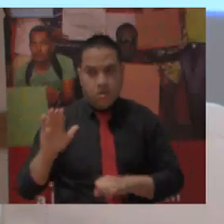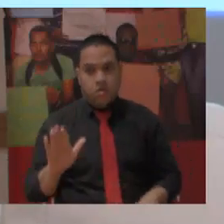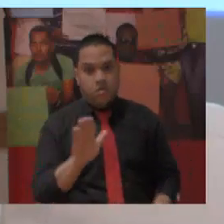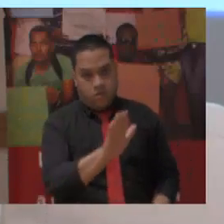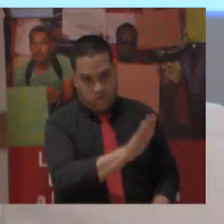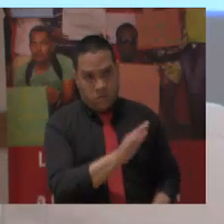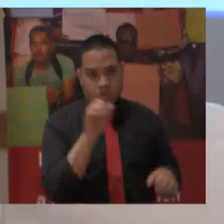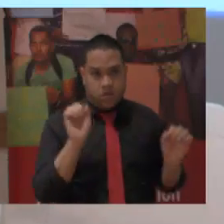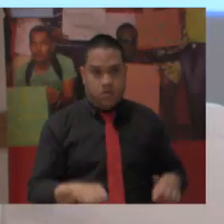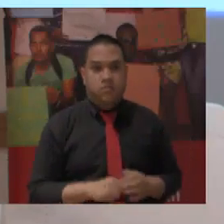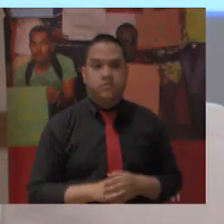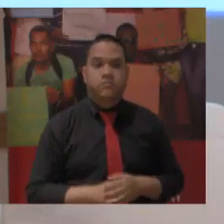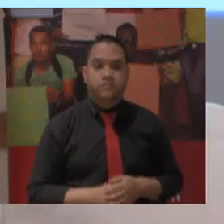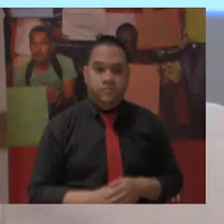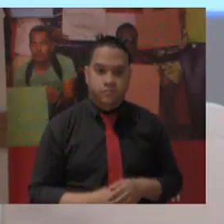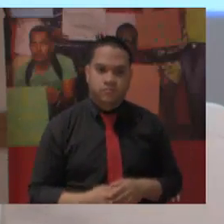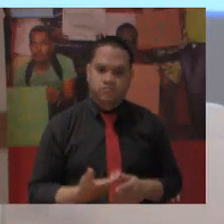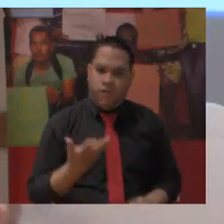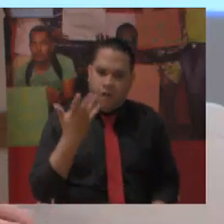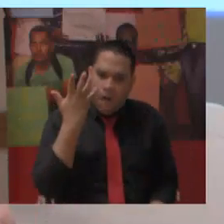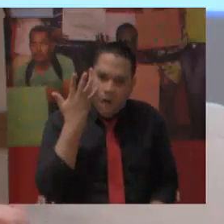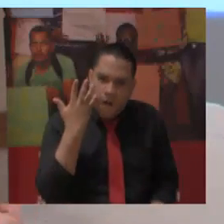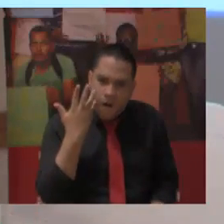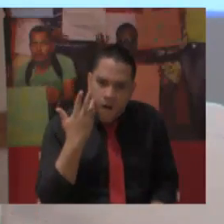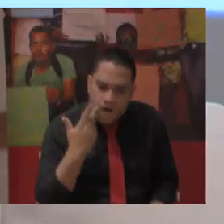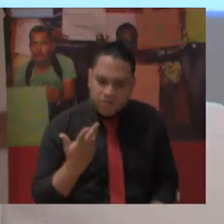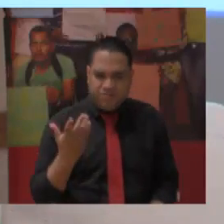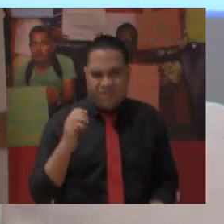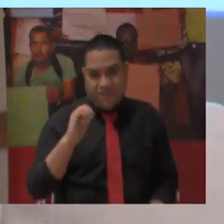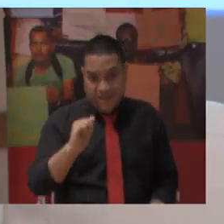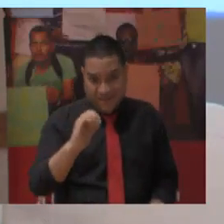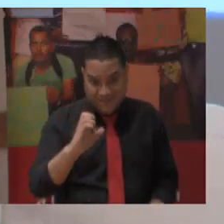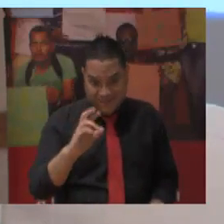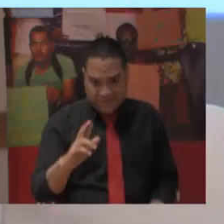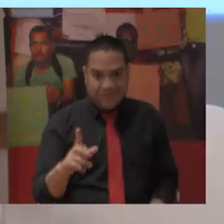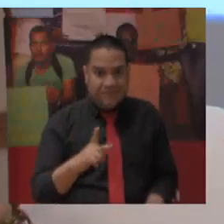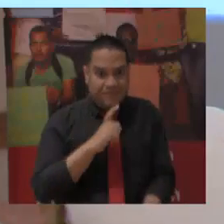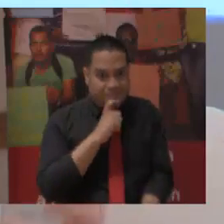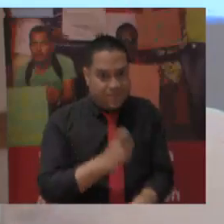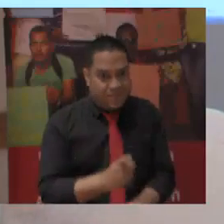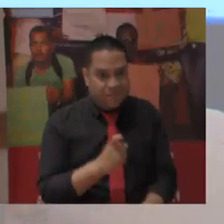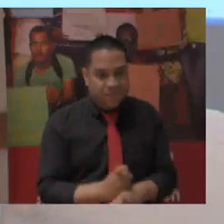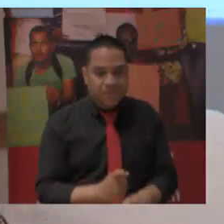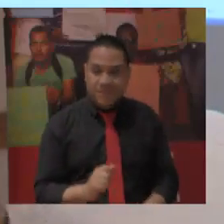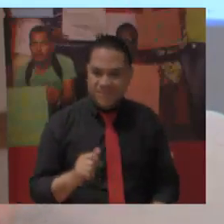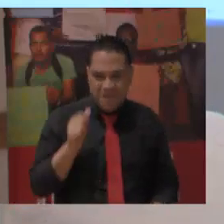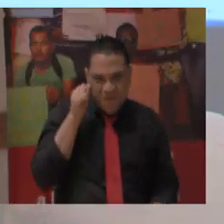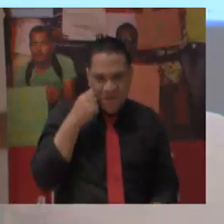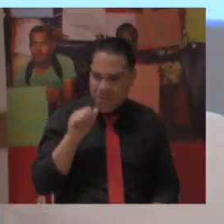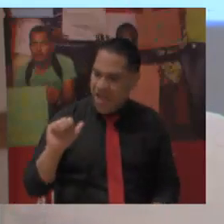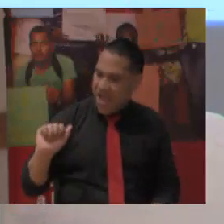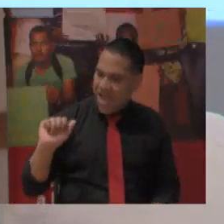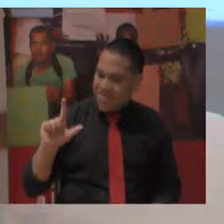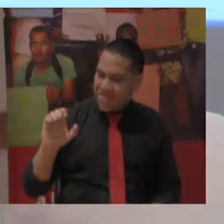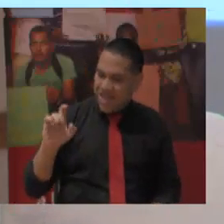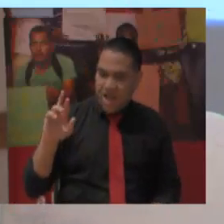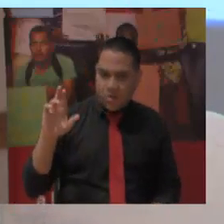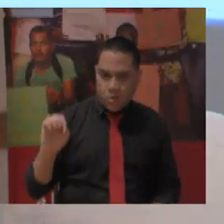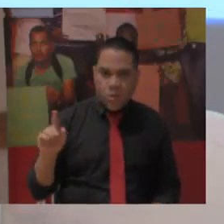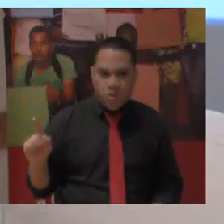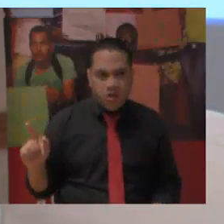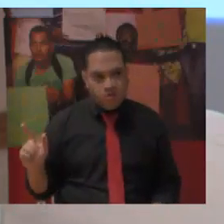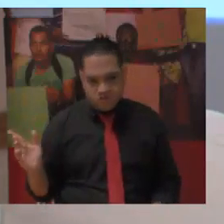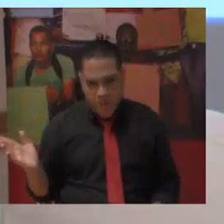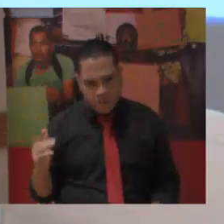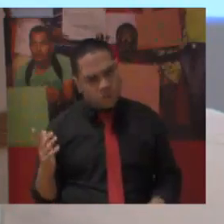sumen. Y vivimos día a día, en la ACR me tocó durísimo, porque es que además Alejandro venía, íbamos y visitábamos